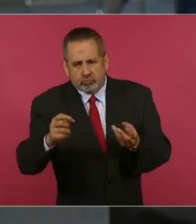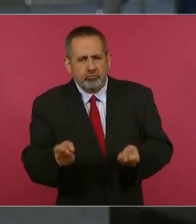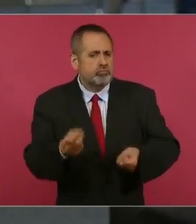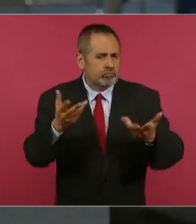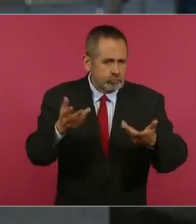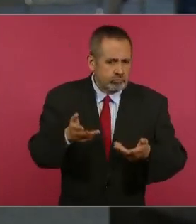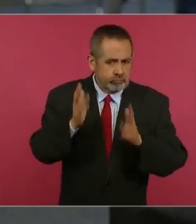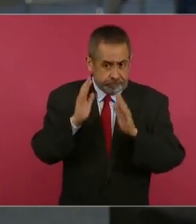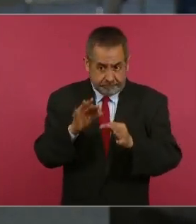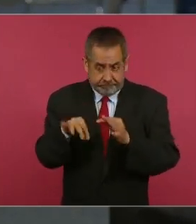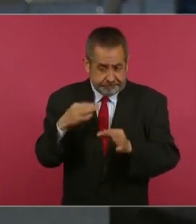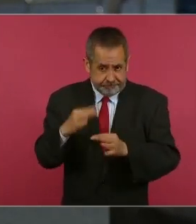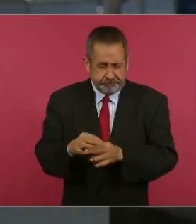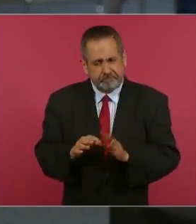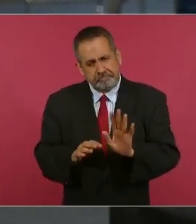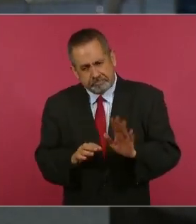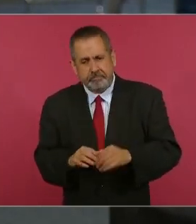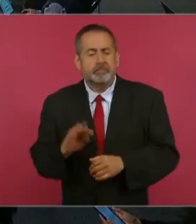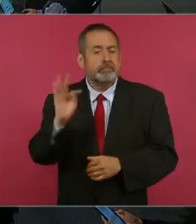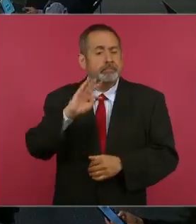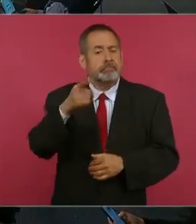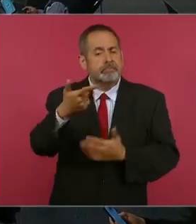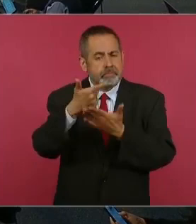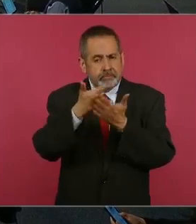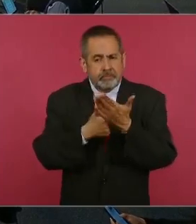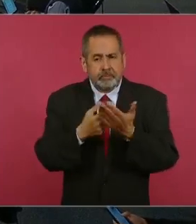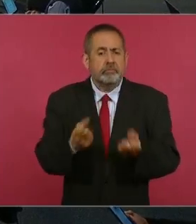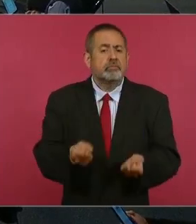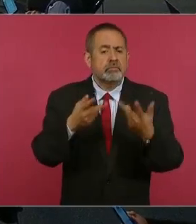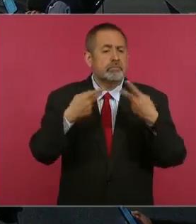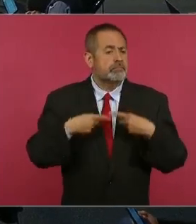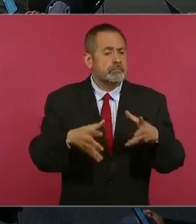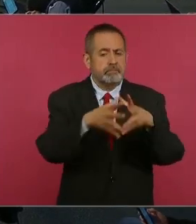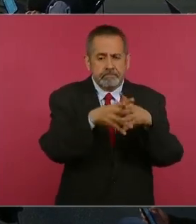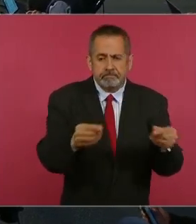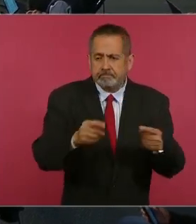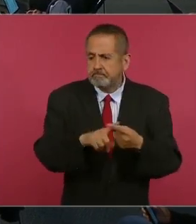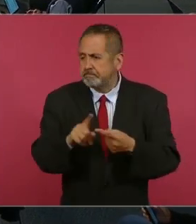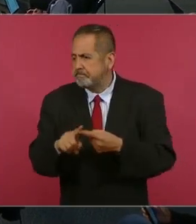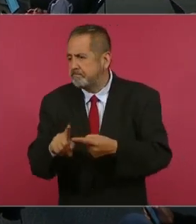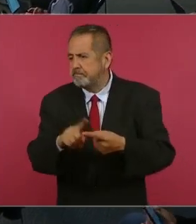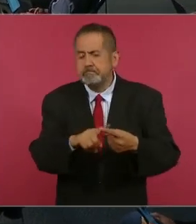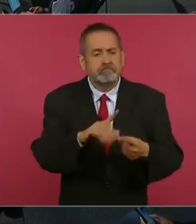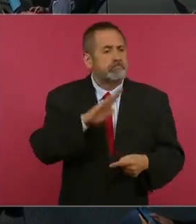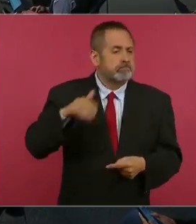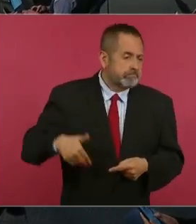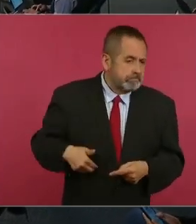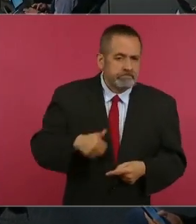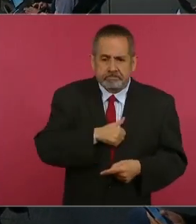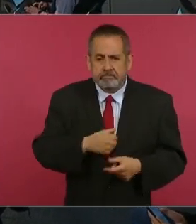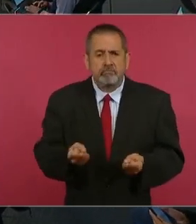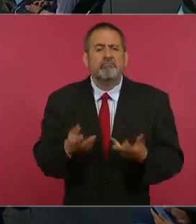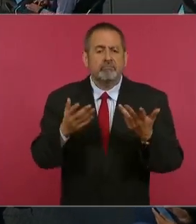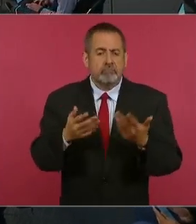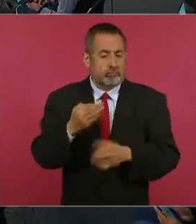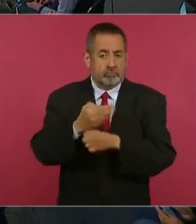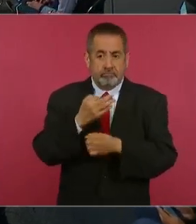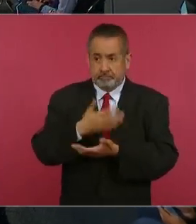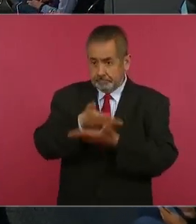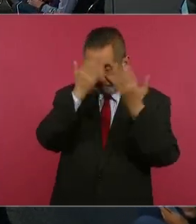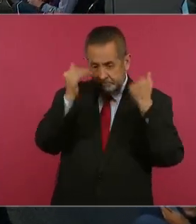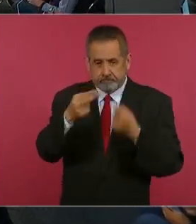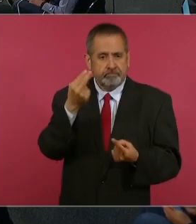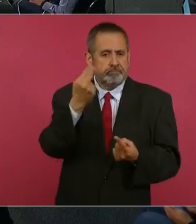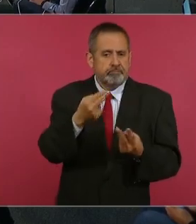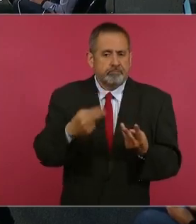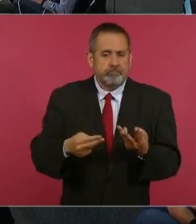Y si hay lista de desaparecidos, de heridos, digo, hasta el momento no se sabe el nombre,